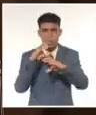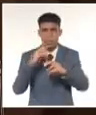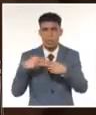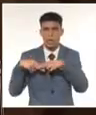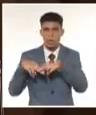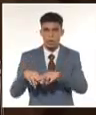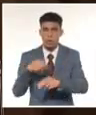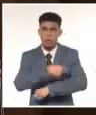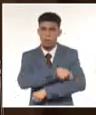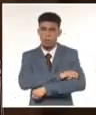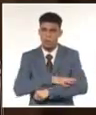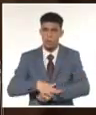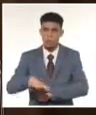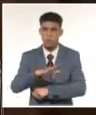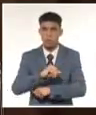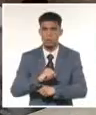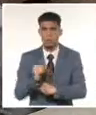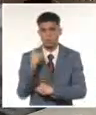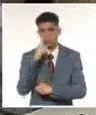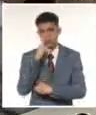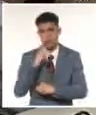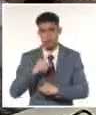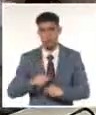del pueblo. Sí.